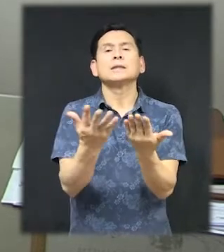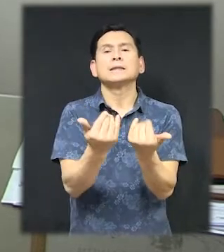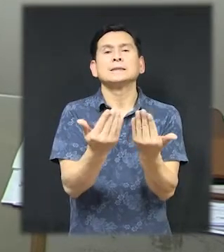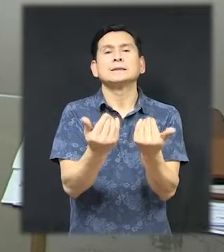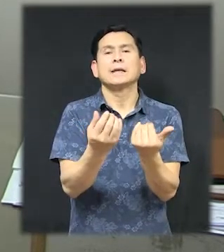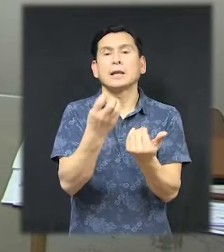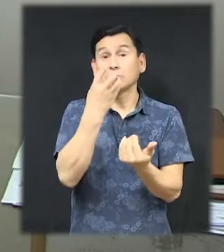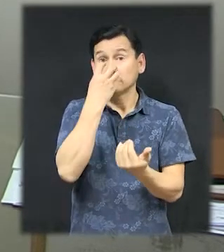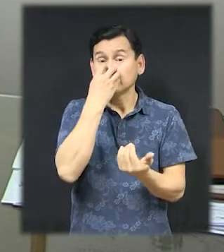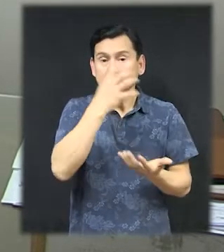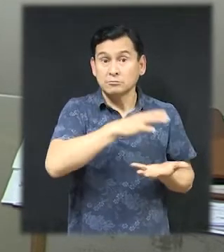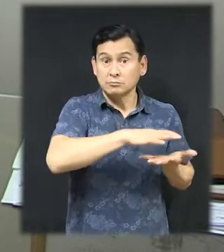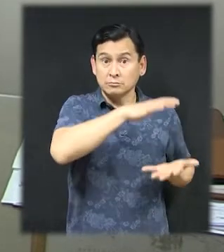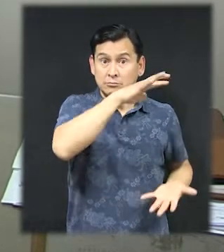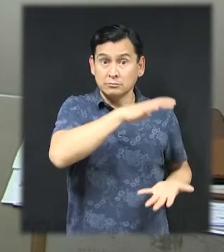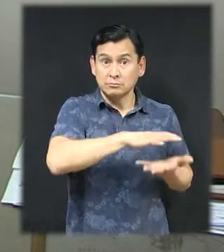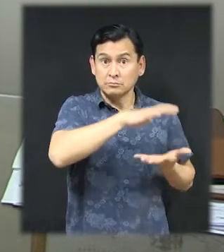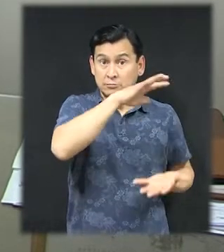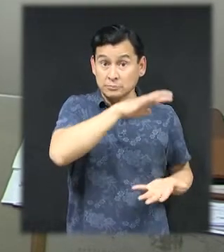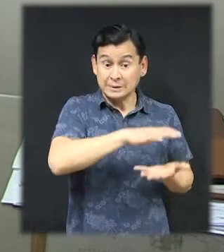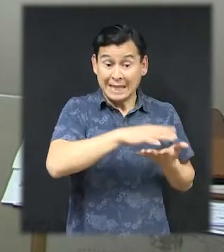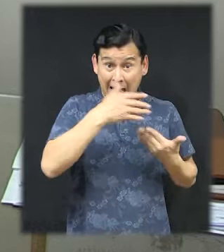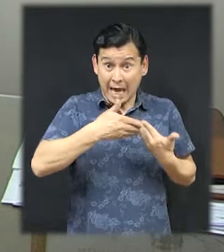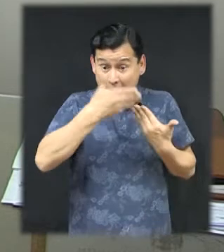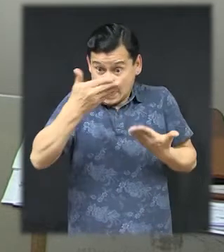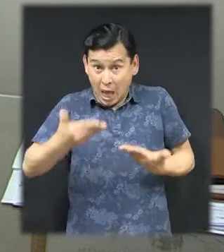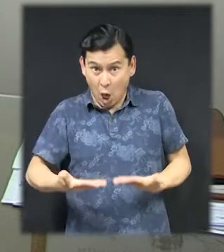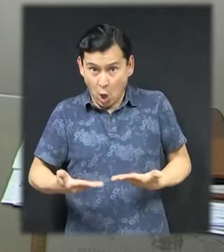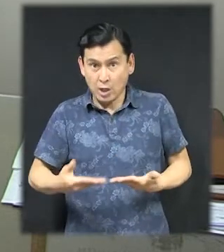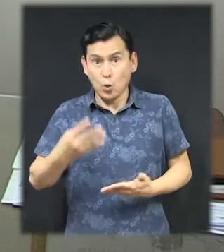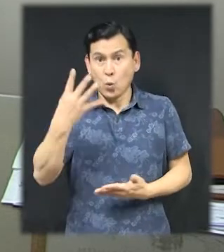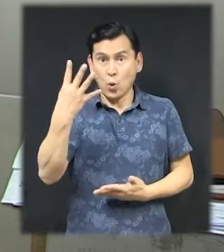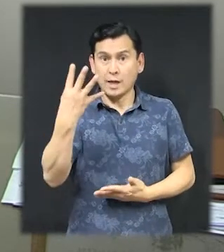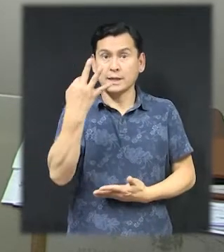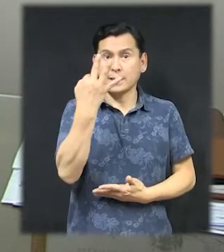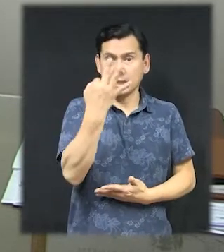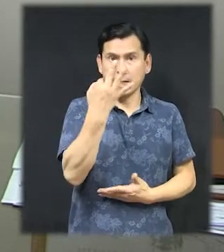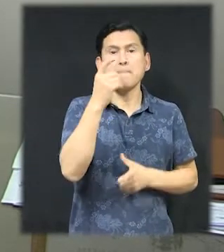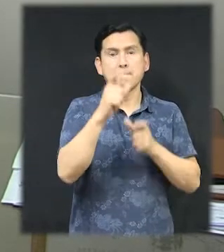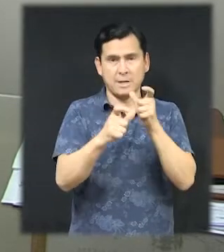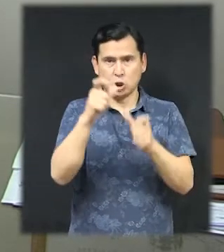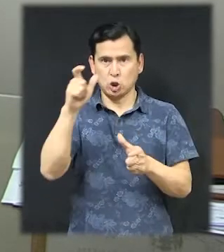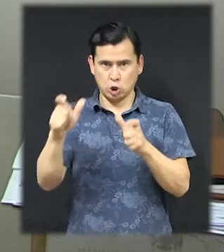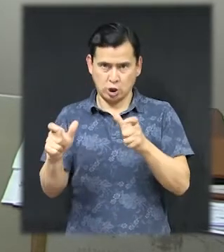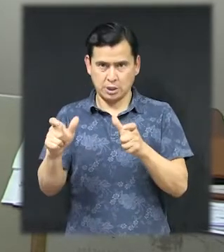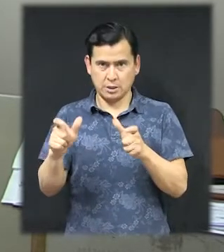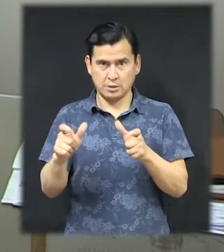mecánica invasiva en la UCI en lo que llevamos del año de 43 casos. Pongo esta cifra en esta cuenta